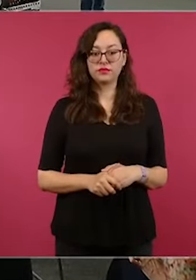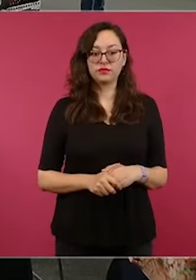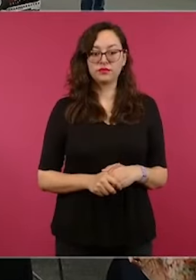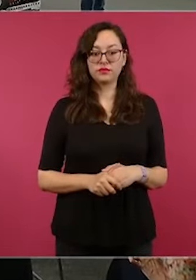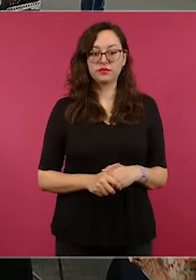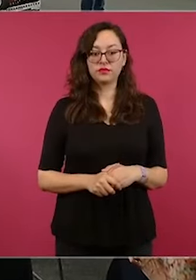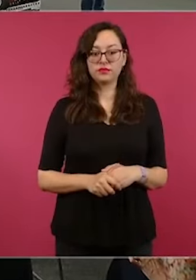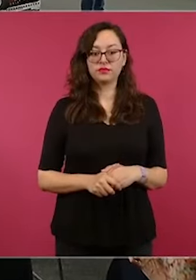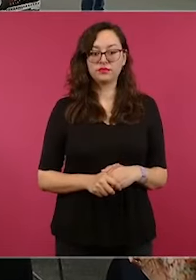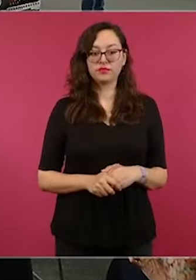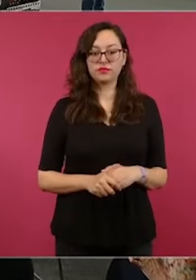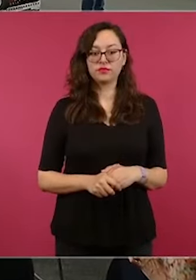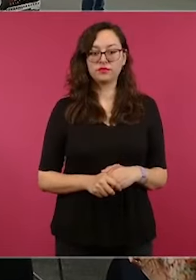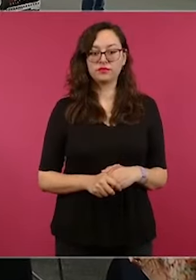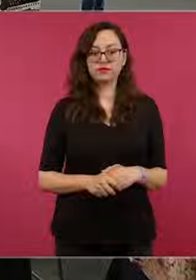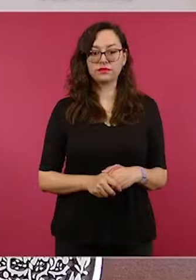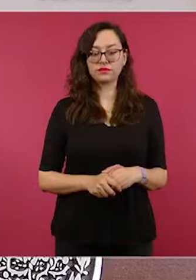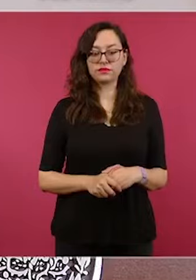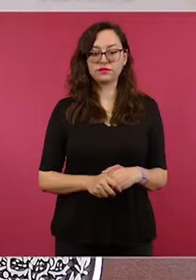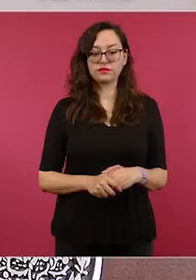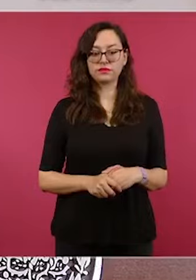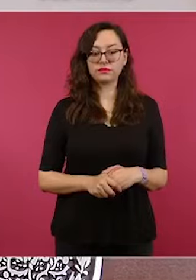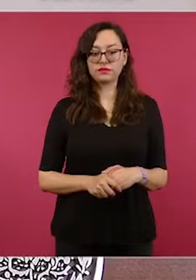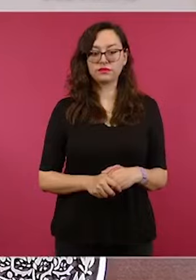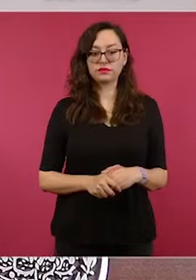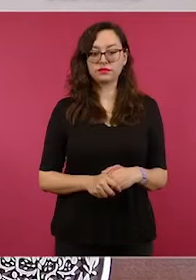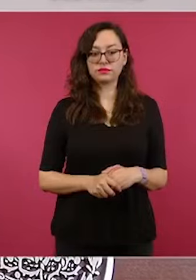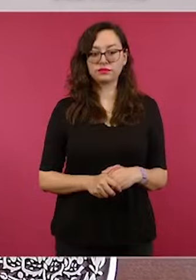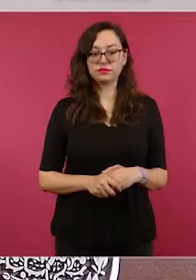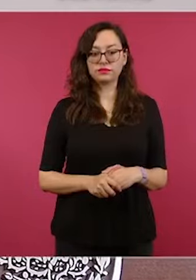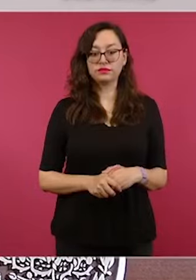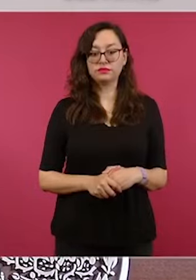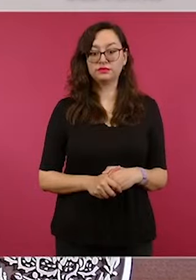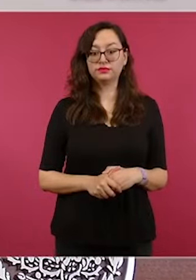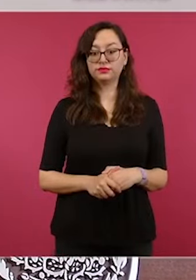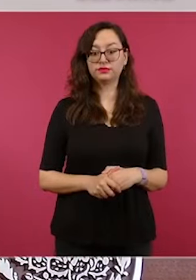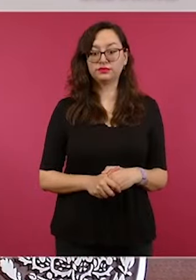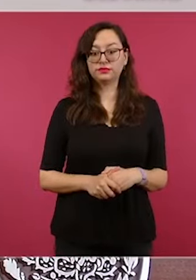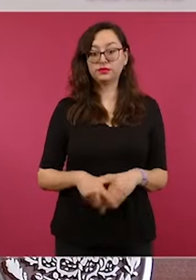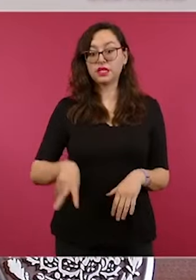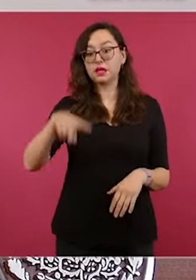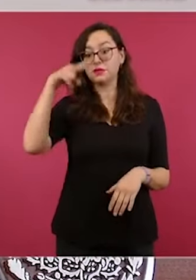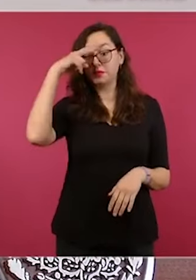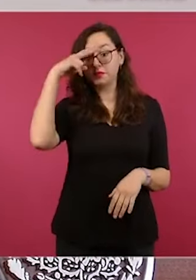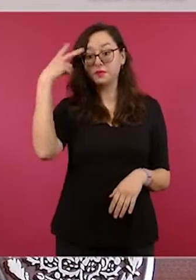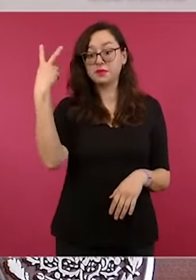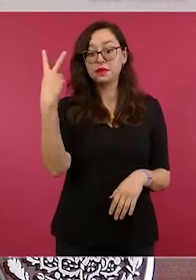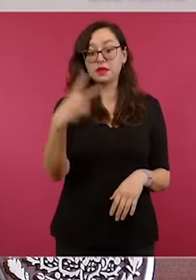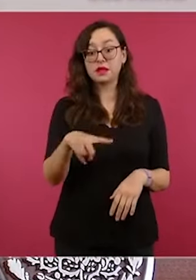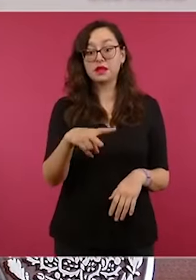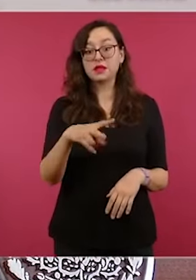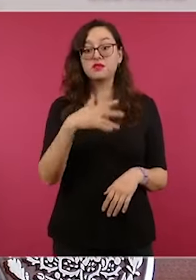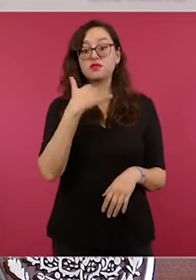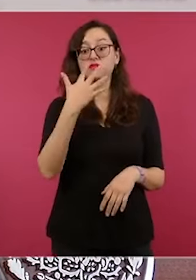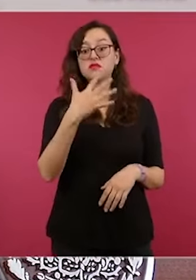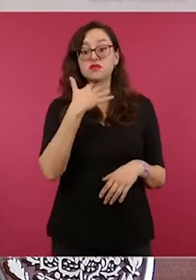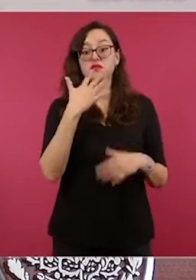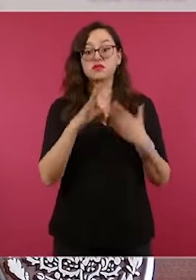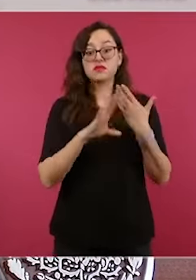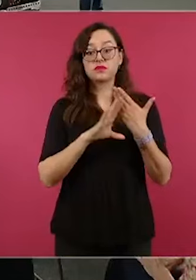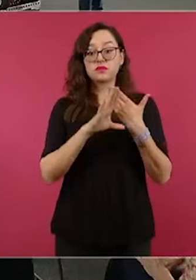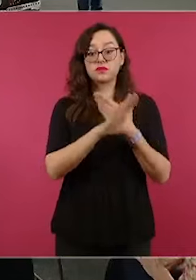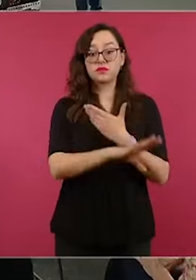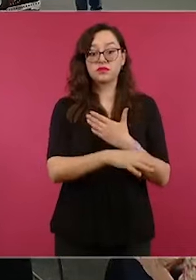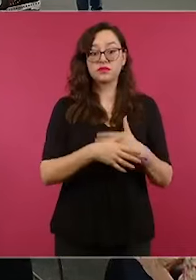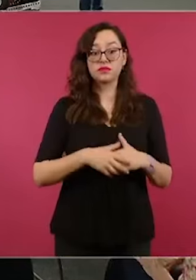Instituto Mexicanos contra la Corrupción. Contra la Corrupción, así se llama, Instituto Mexicano contra la Corrupción, lo creó Claudio. los mexicanos